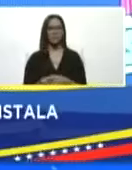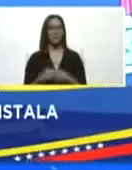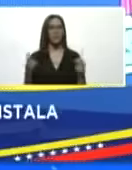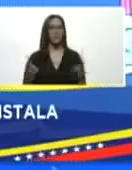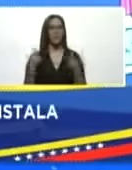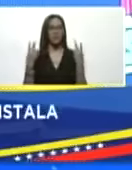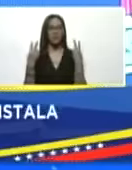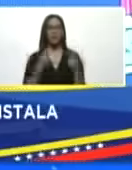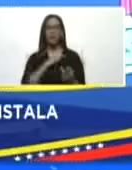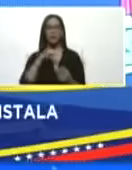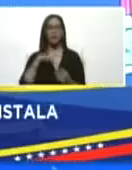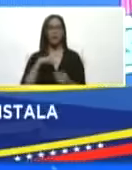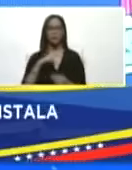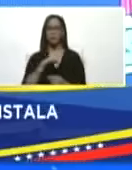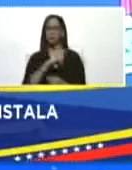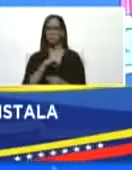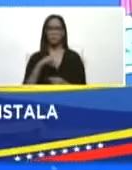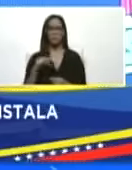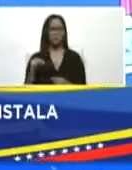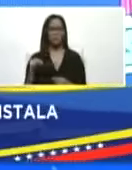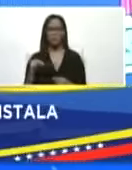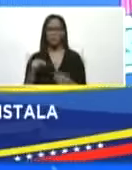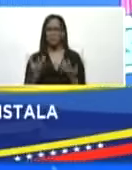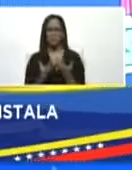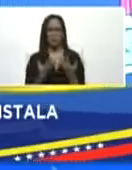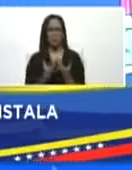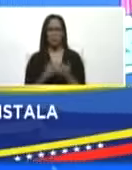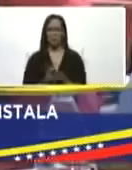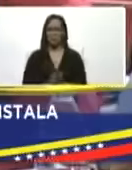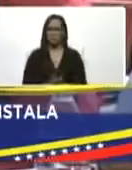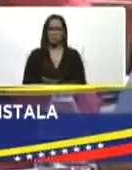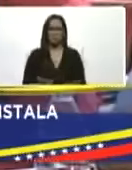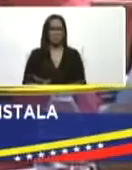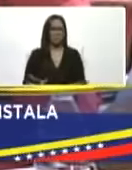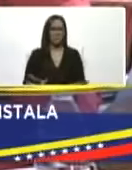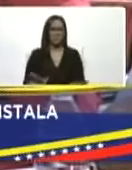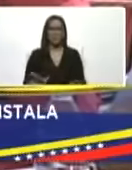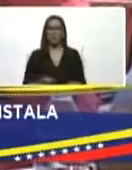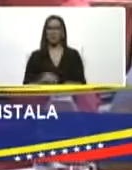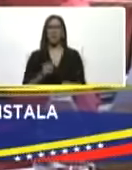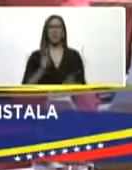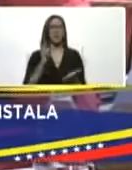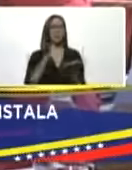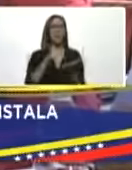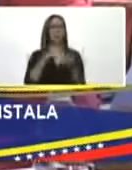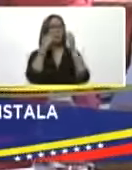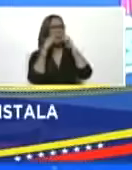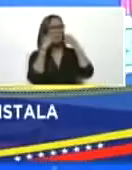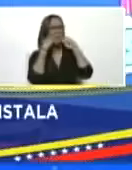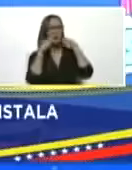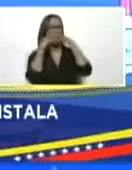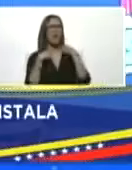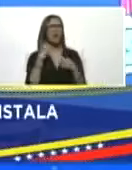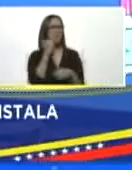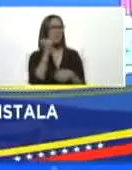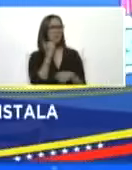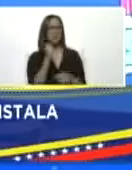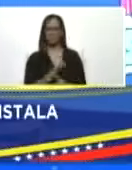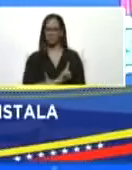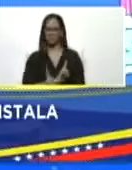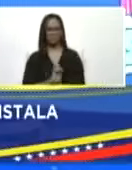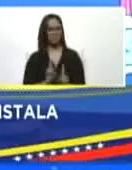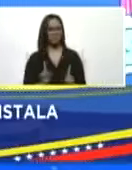Victoria que nosotros no regateamos. No salimos a ningunear, a lloriquear, a periquear,